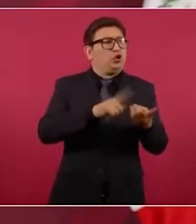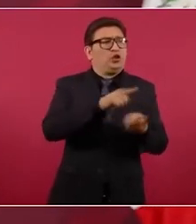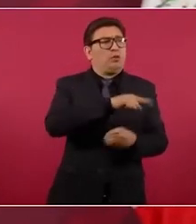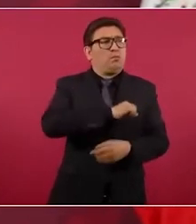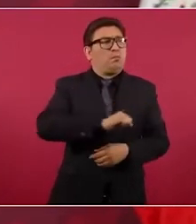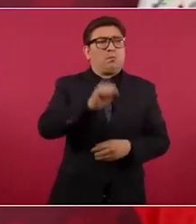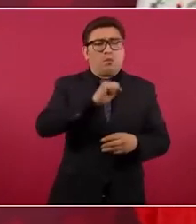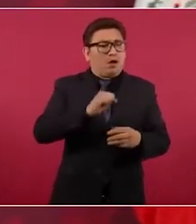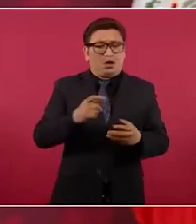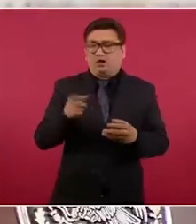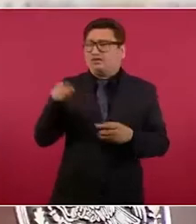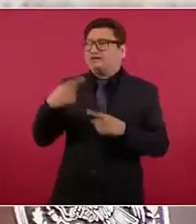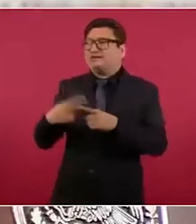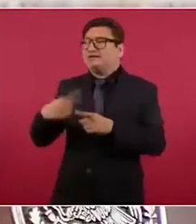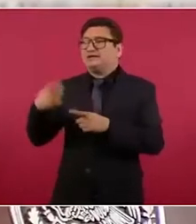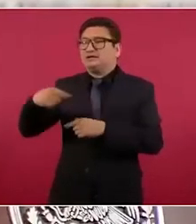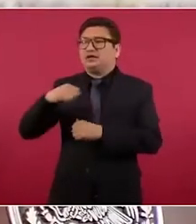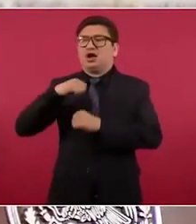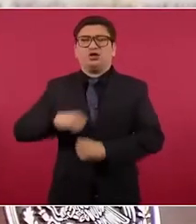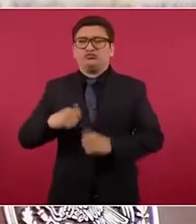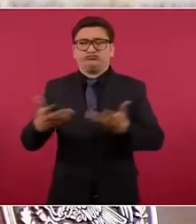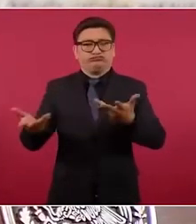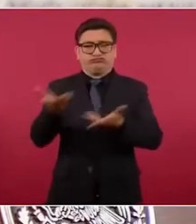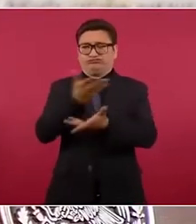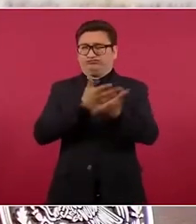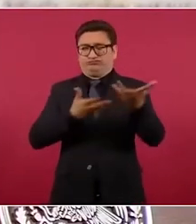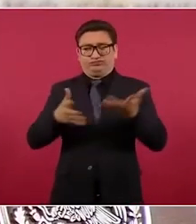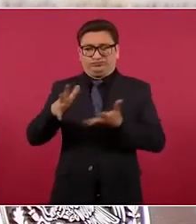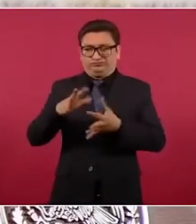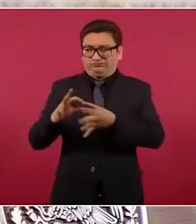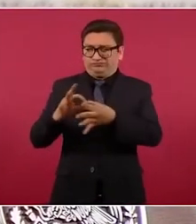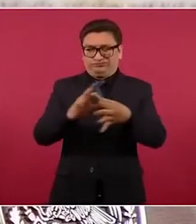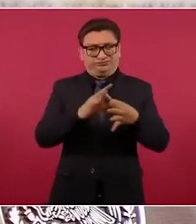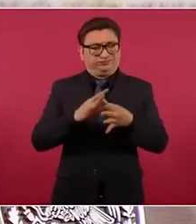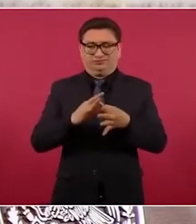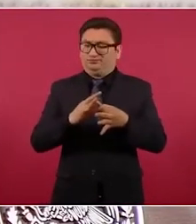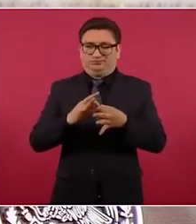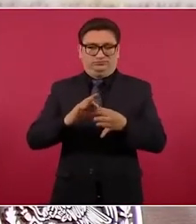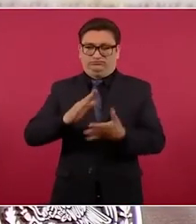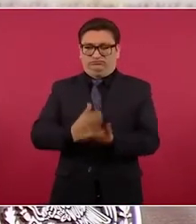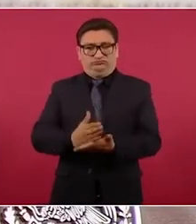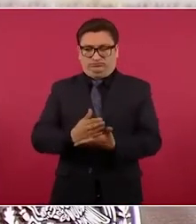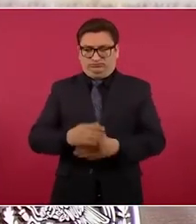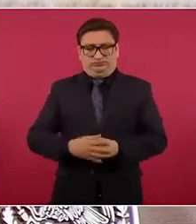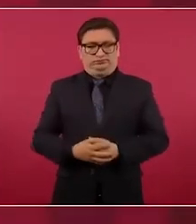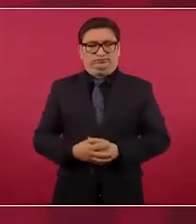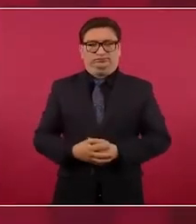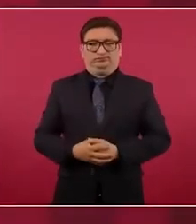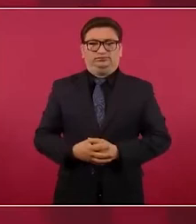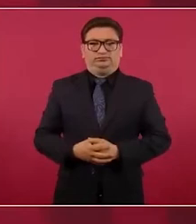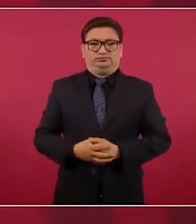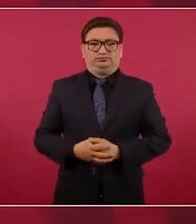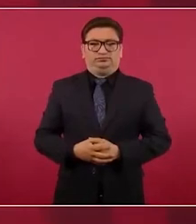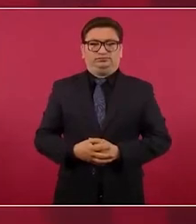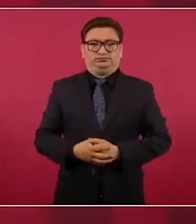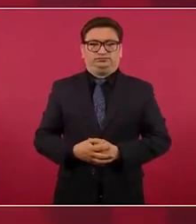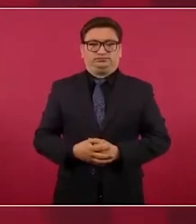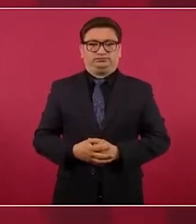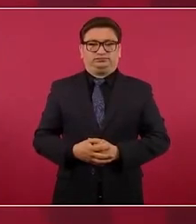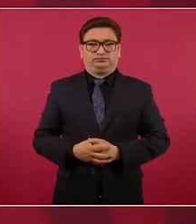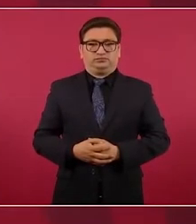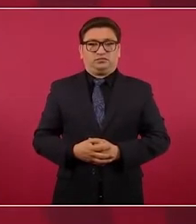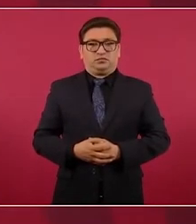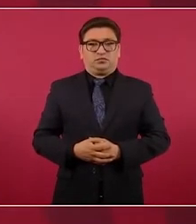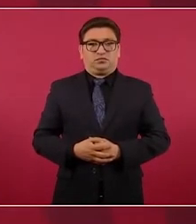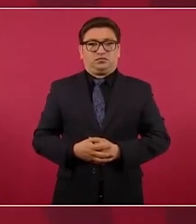y dónde empezaba la autoridad. Y aunque no